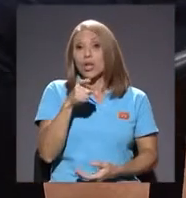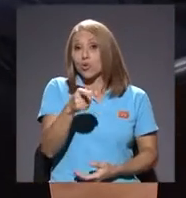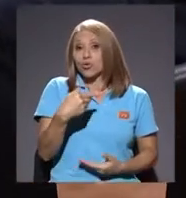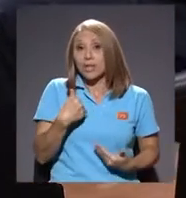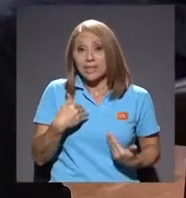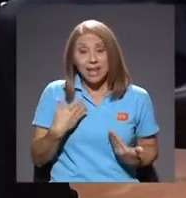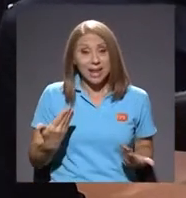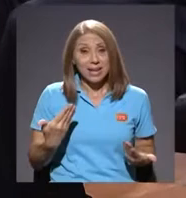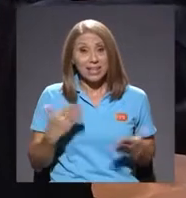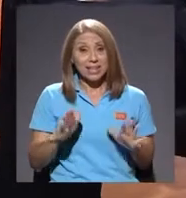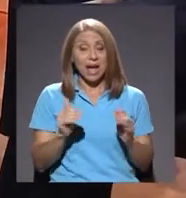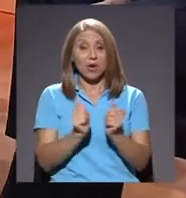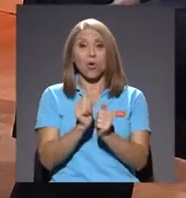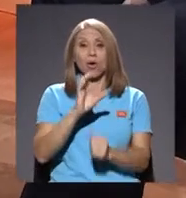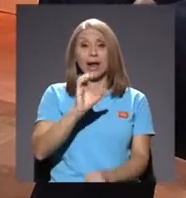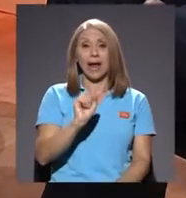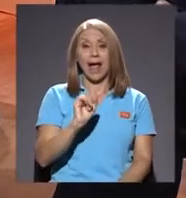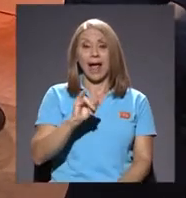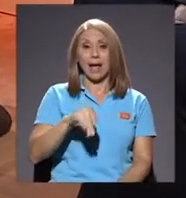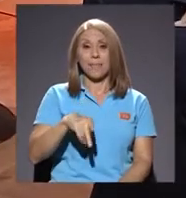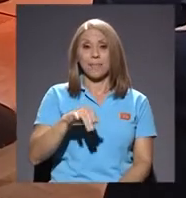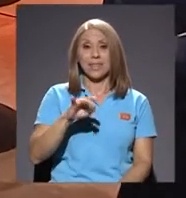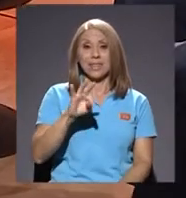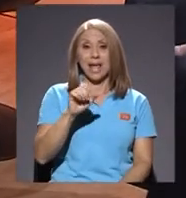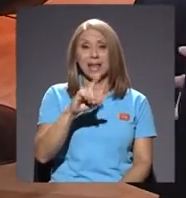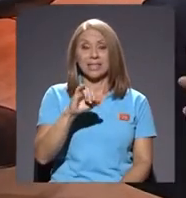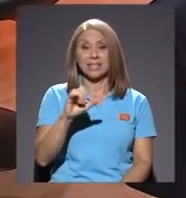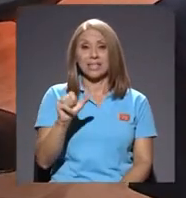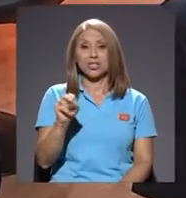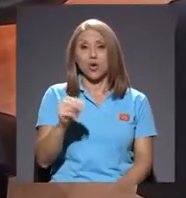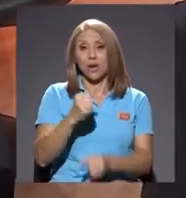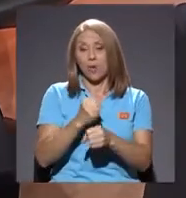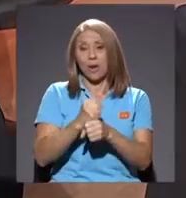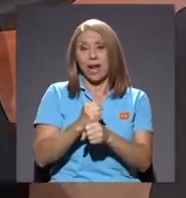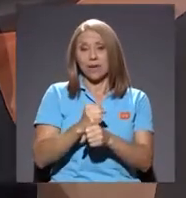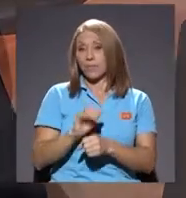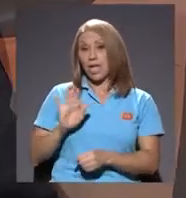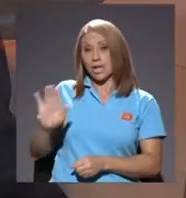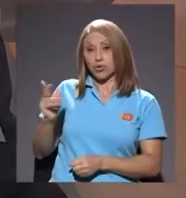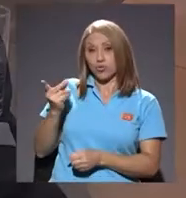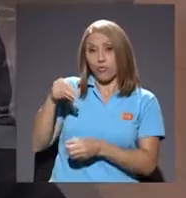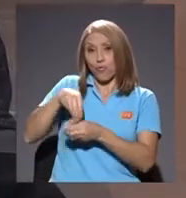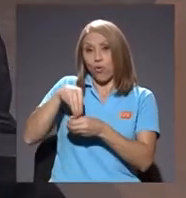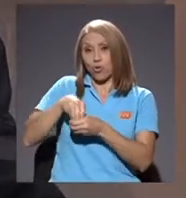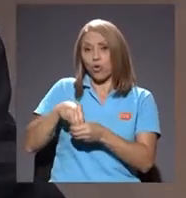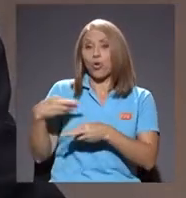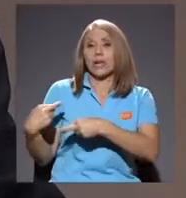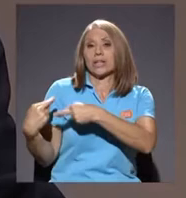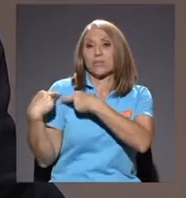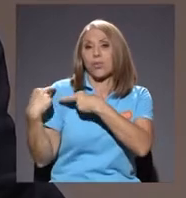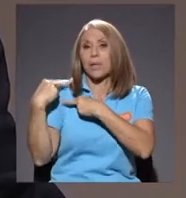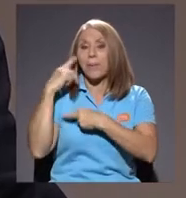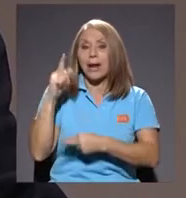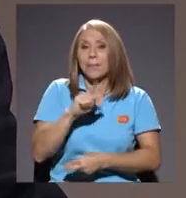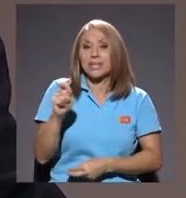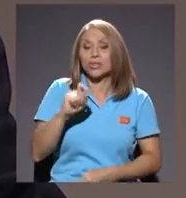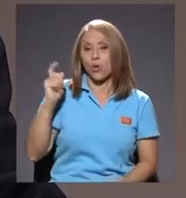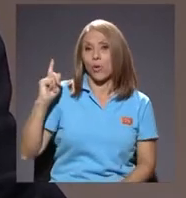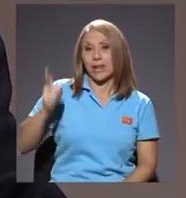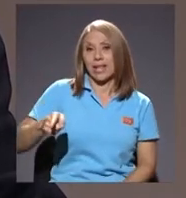capitalización laboral y en el fondo suyo lo que en la parte que le corresponde del fondo para la pensión obligatoria